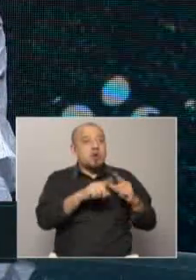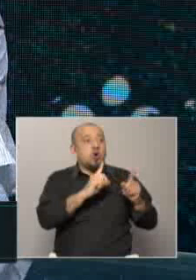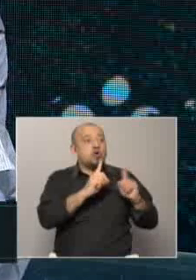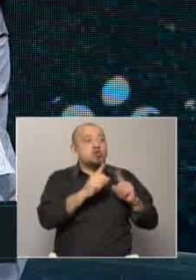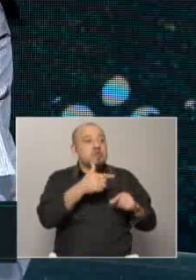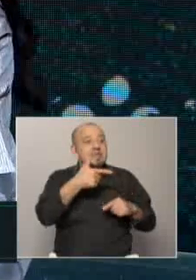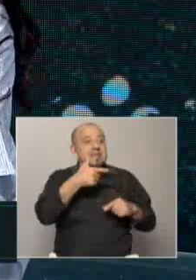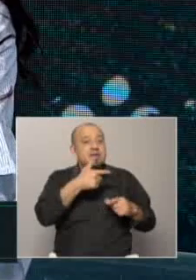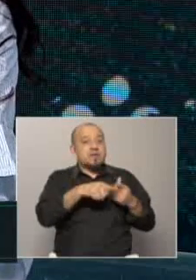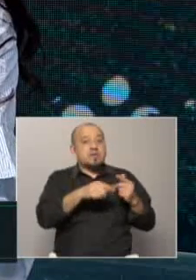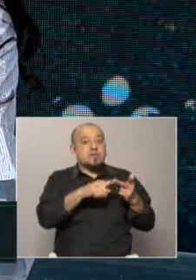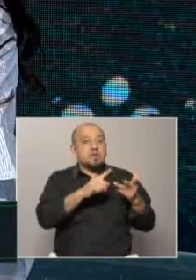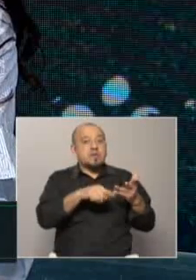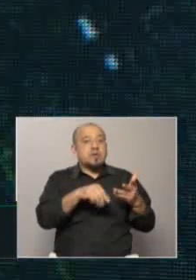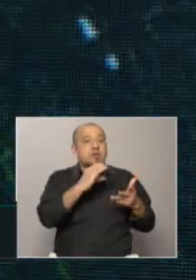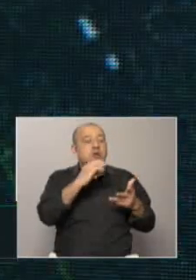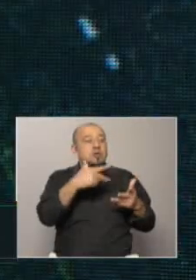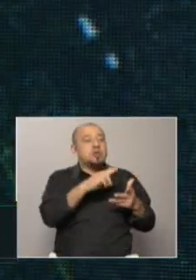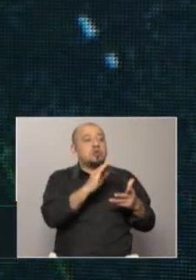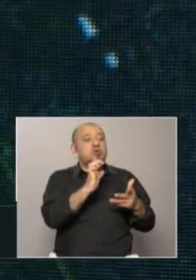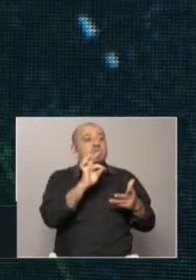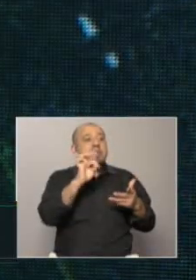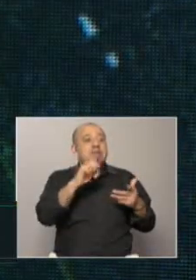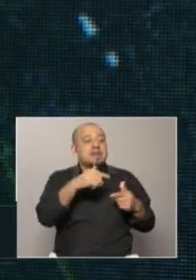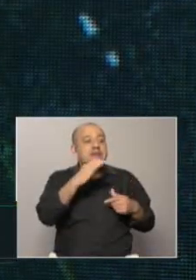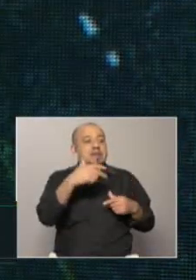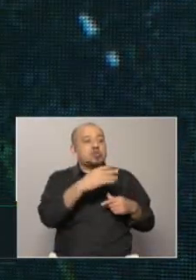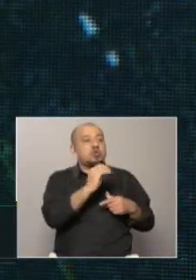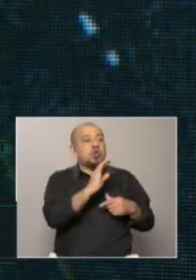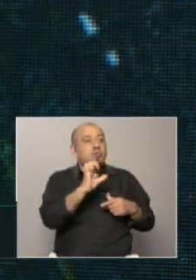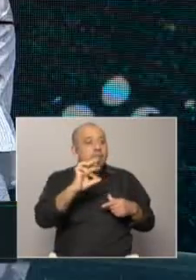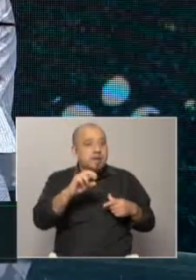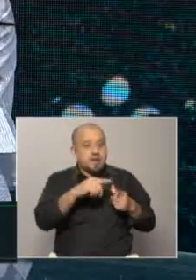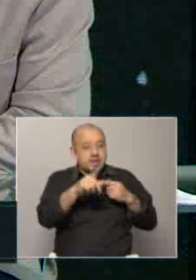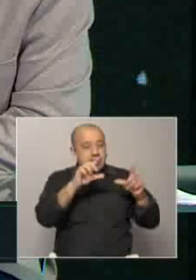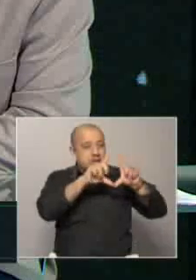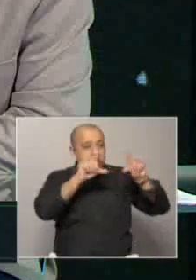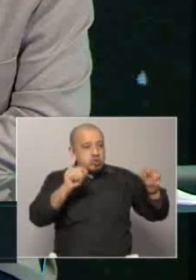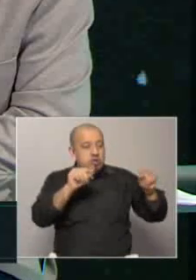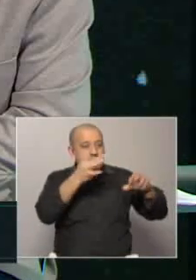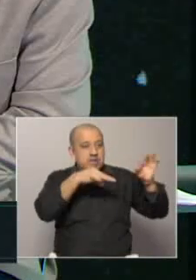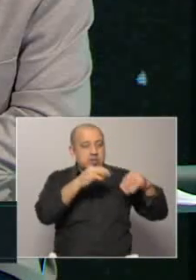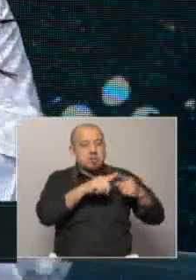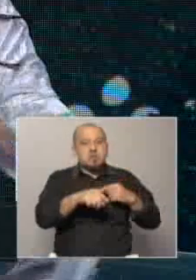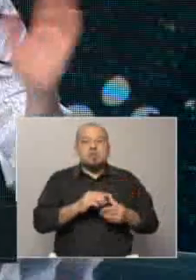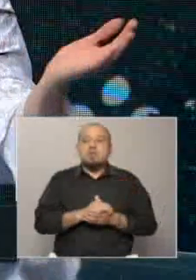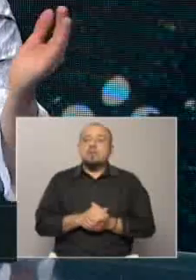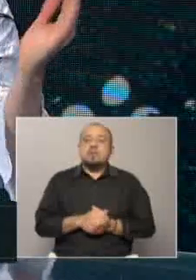Once Tiros, el Chupete poder despedirse también de su banda, no, en el escenario. ¿No? O sea, en el Solís fue que filmaron todo esto, ¿no? En el